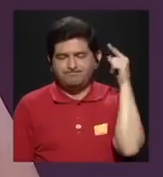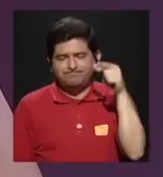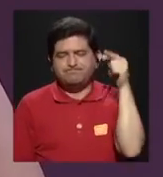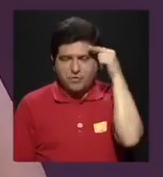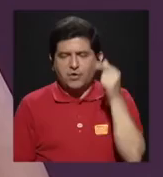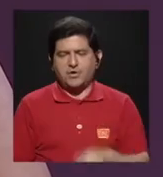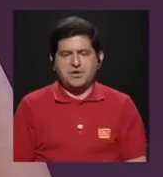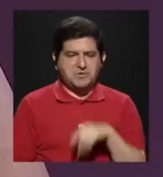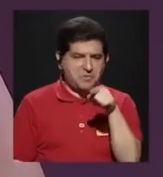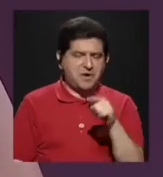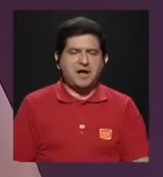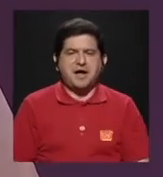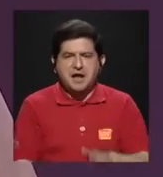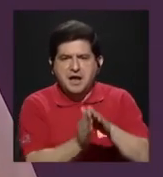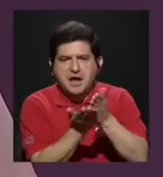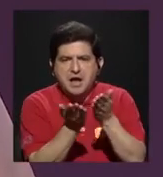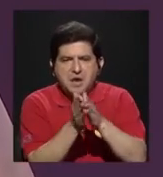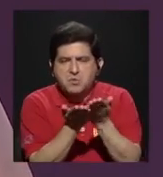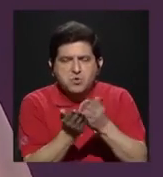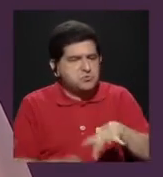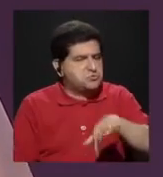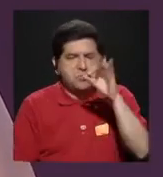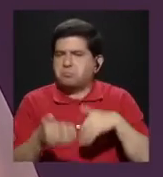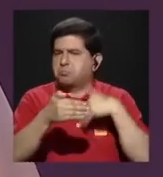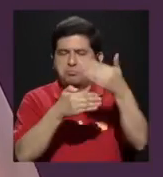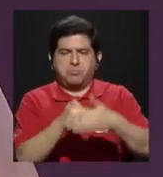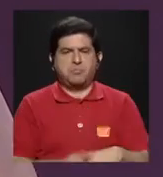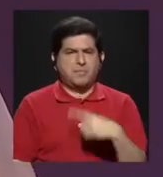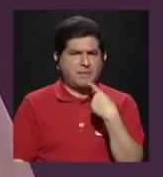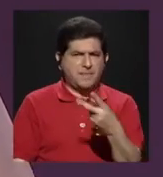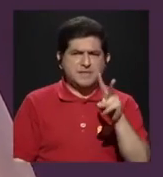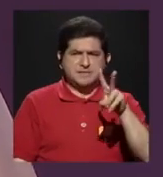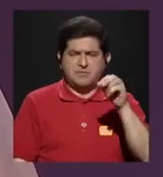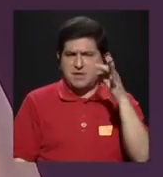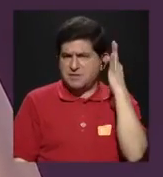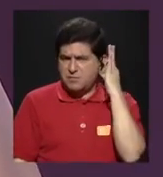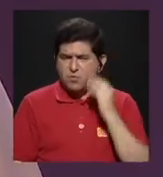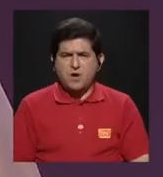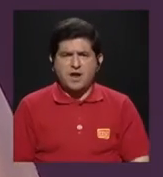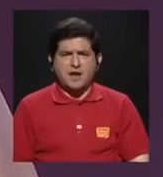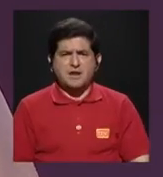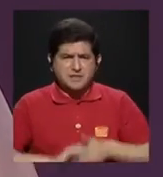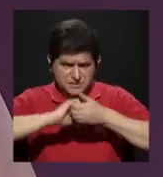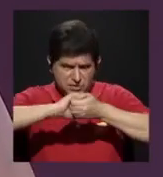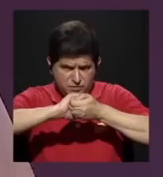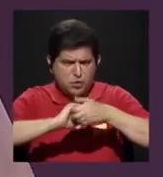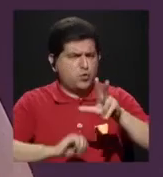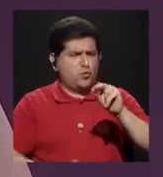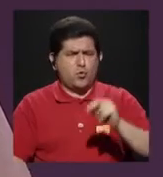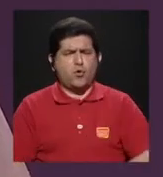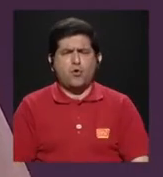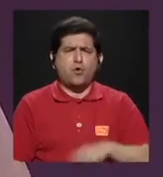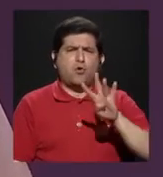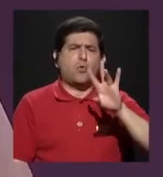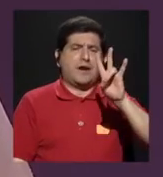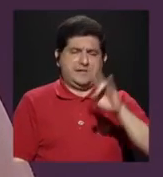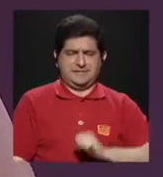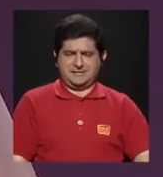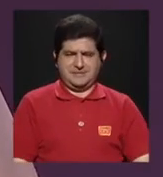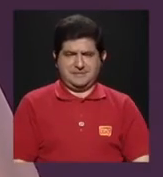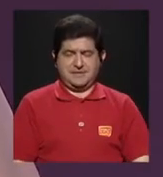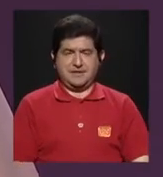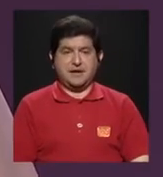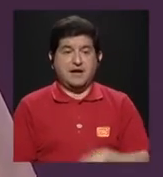cosas se van a, los moluscos se van a desaparecer. Si usted dice que son 20 mujeres en la cooperativa. Ah, no. Somos 47. Bueno, 47